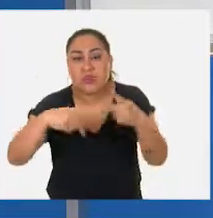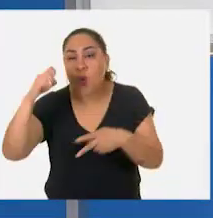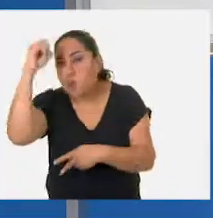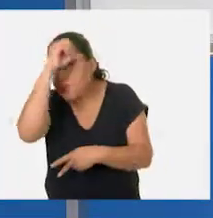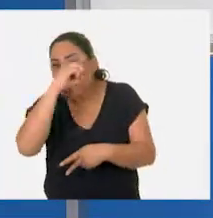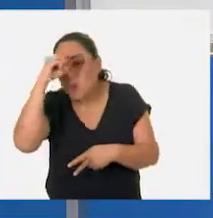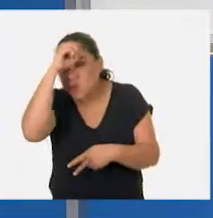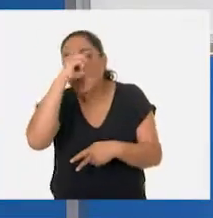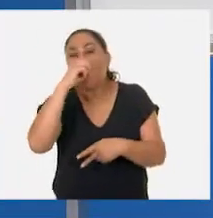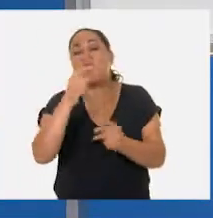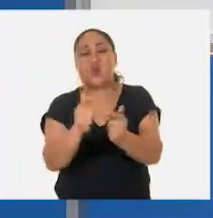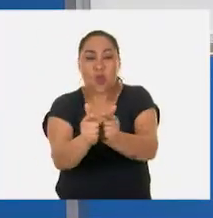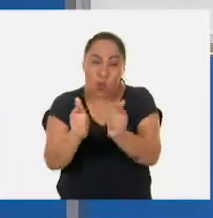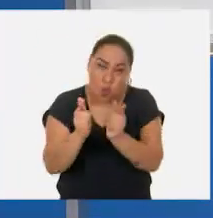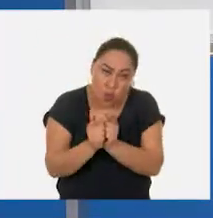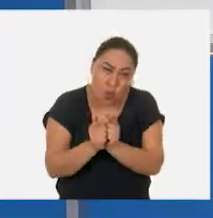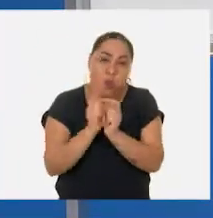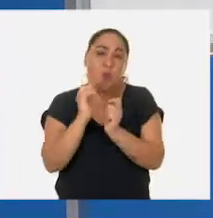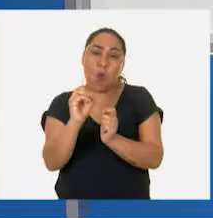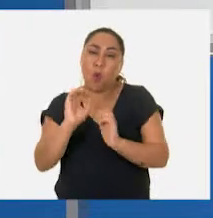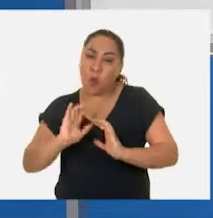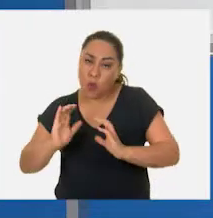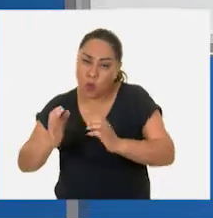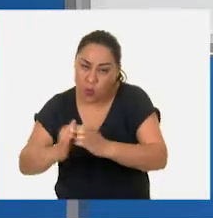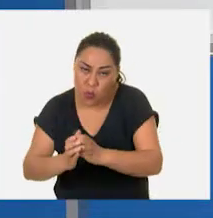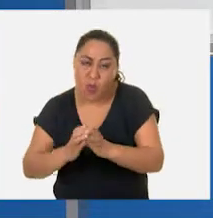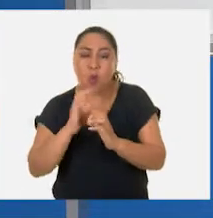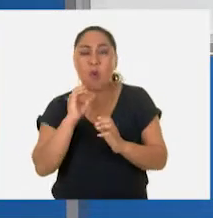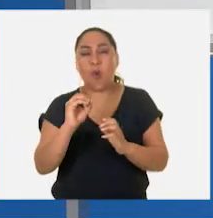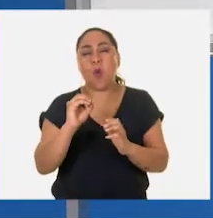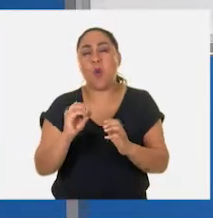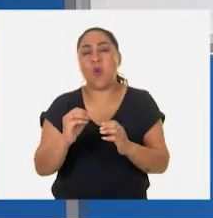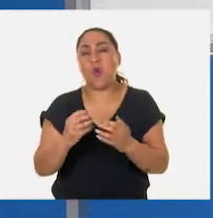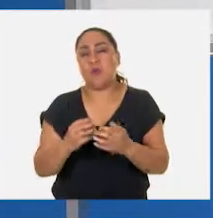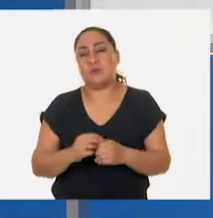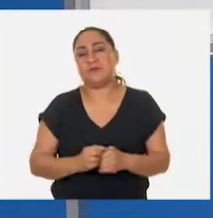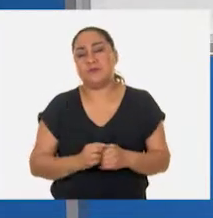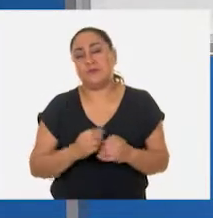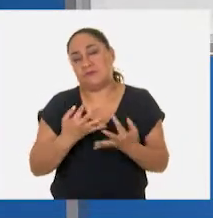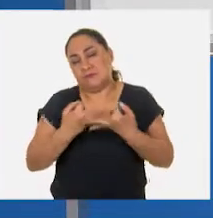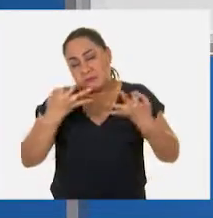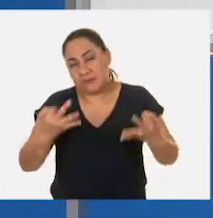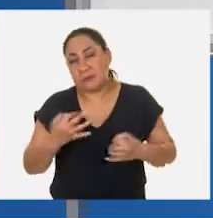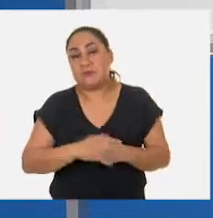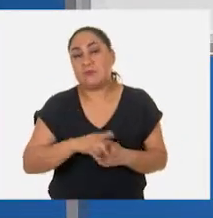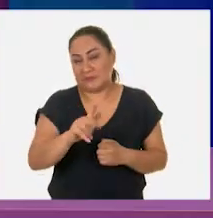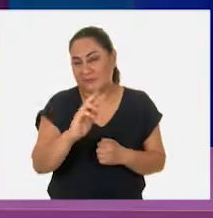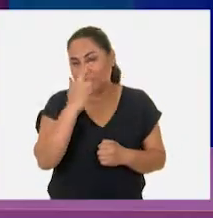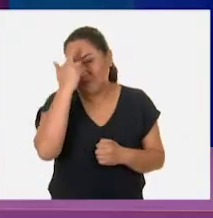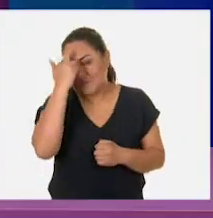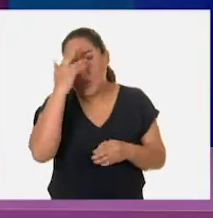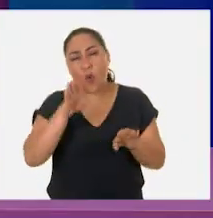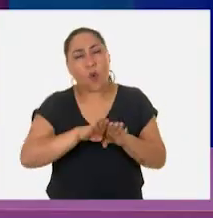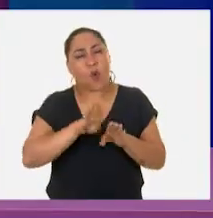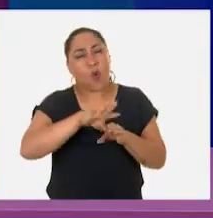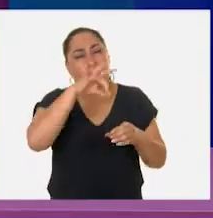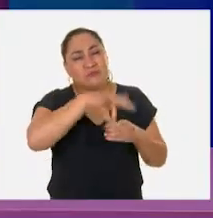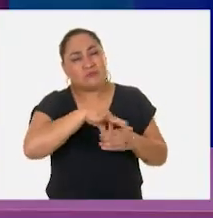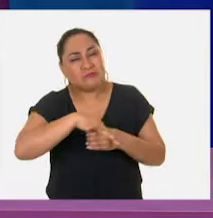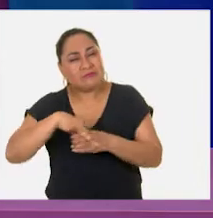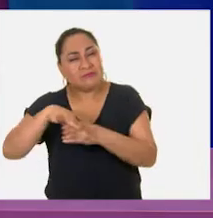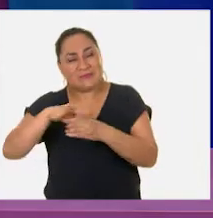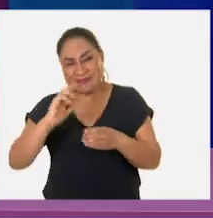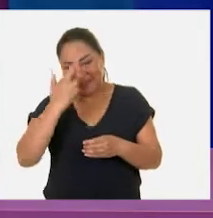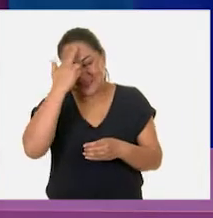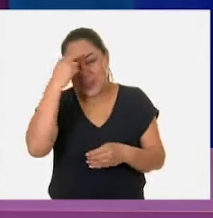grupo, comunidad o territorio. ¿Se acuerdan cómo fue la votación del nombre de la plantita Panchita? Yo guardé la evidencia, ¿quieren